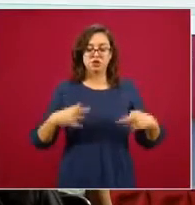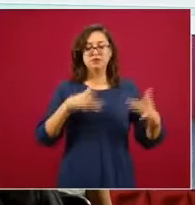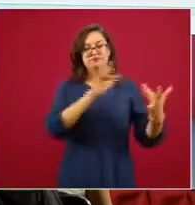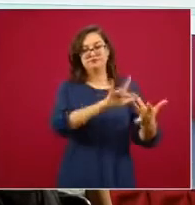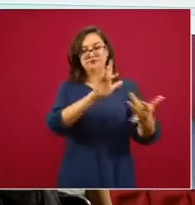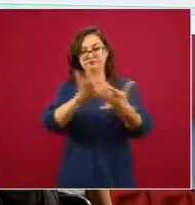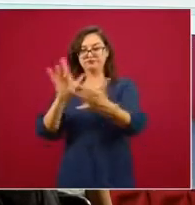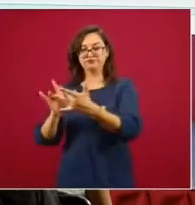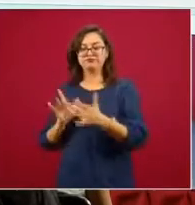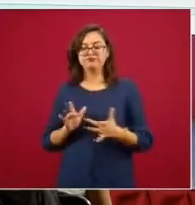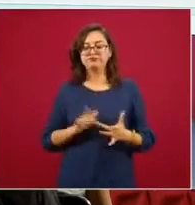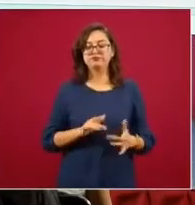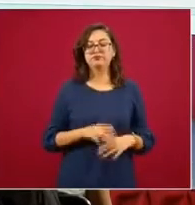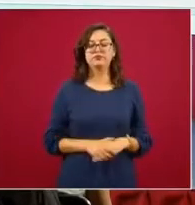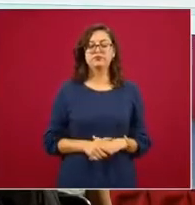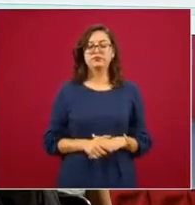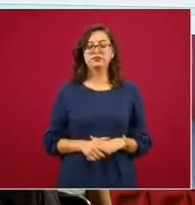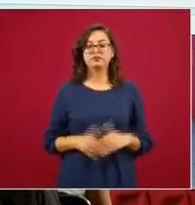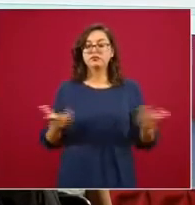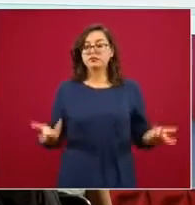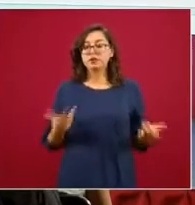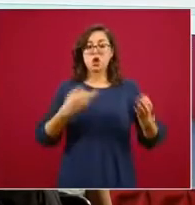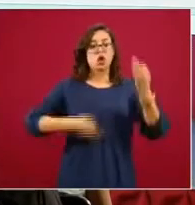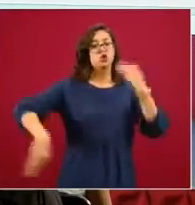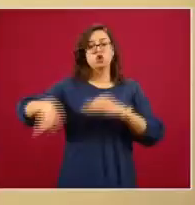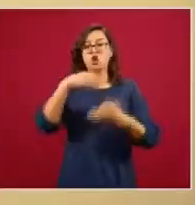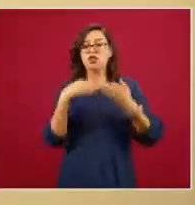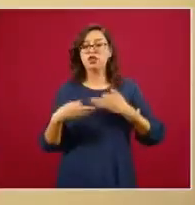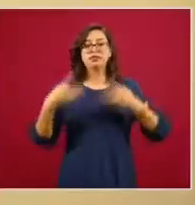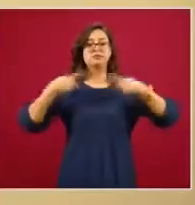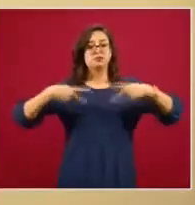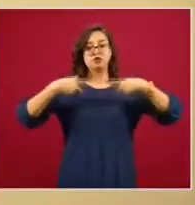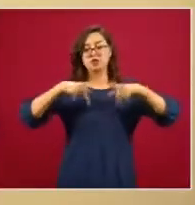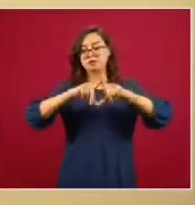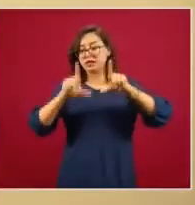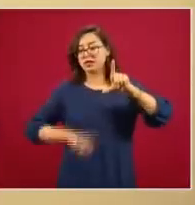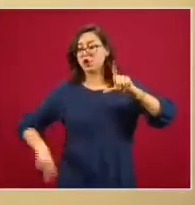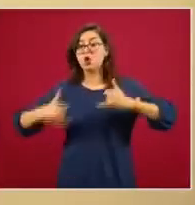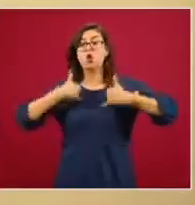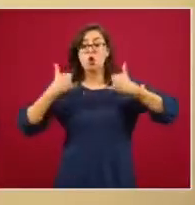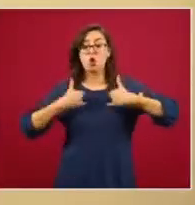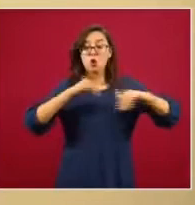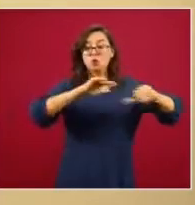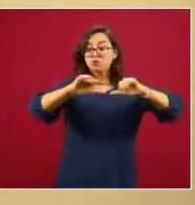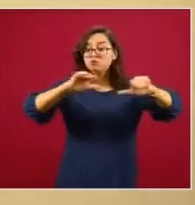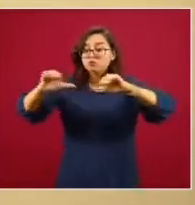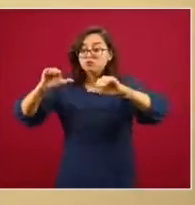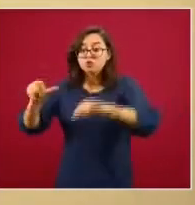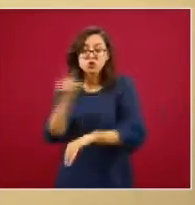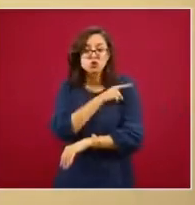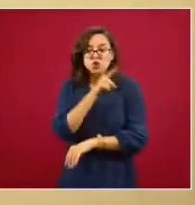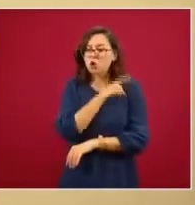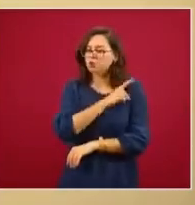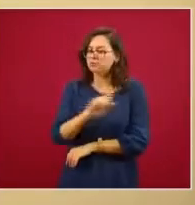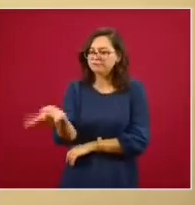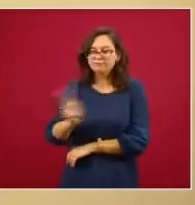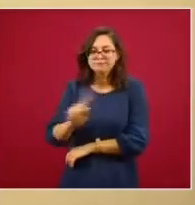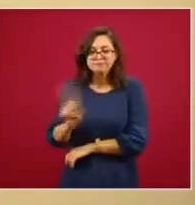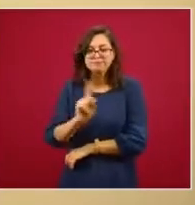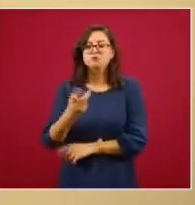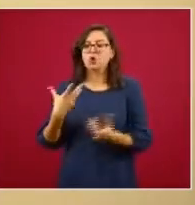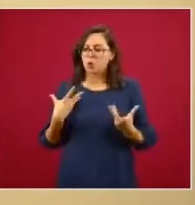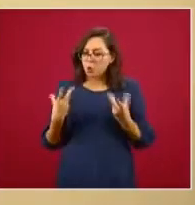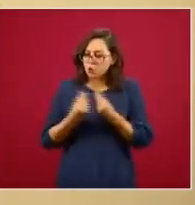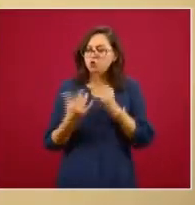redes sociales. Decirles a todas las juventudes del país que no están solos, que no están solas, hay que